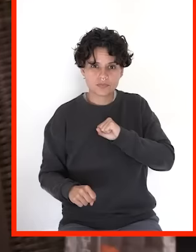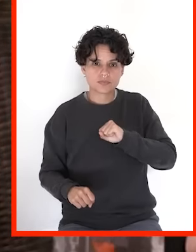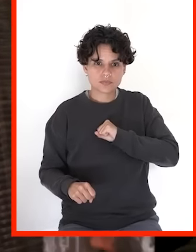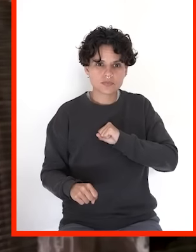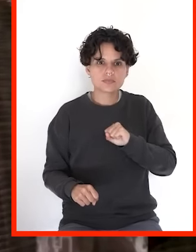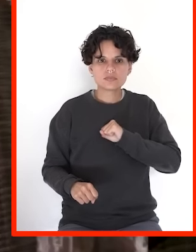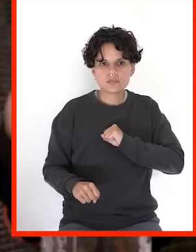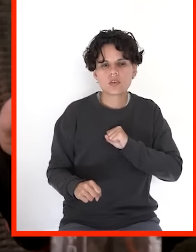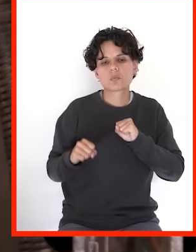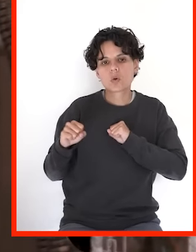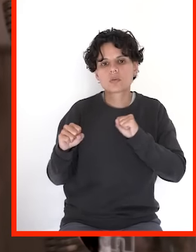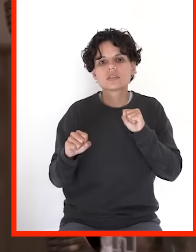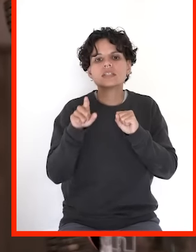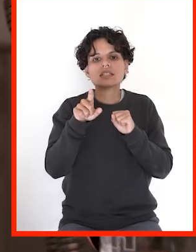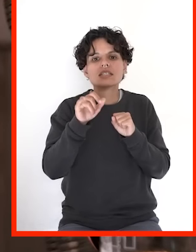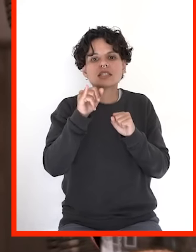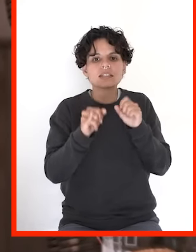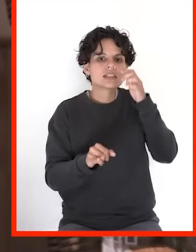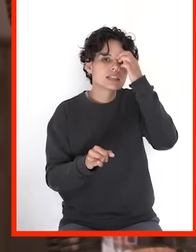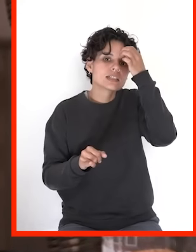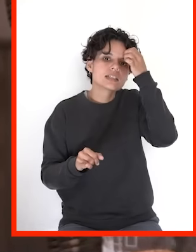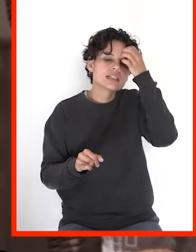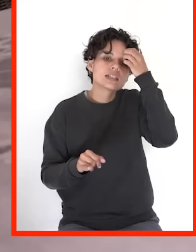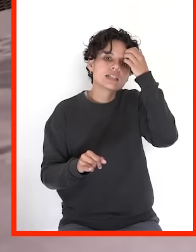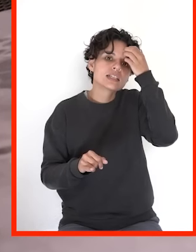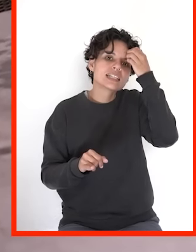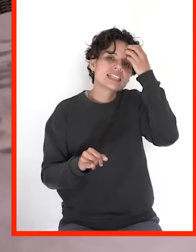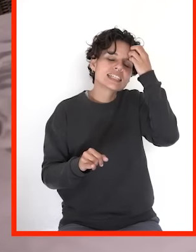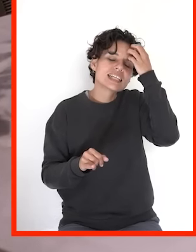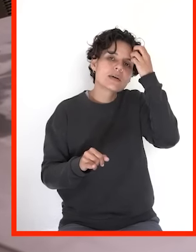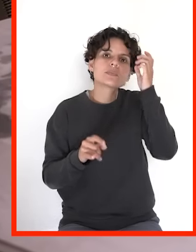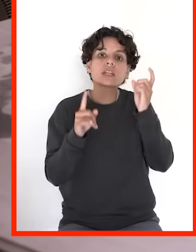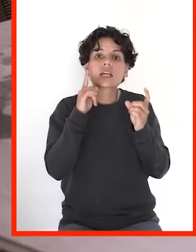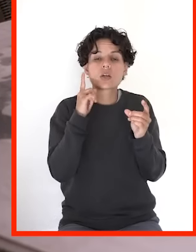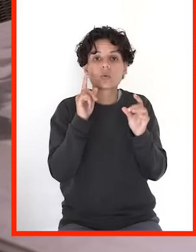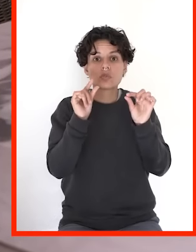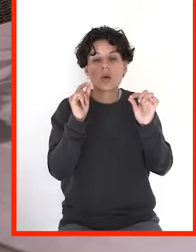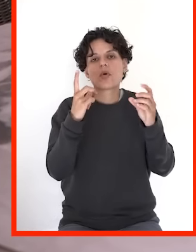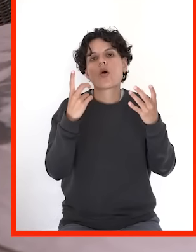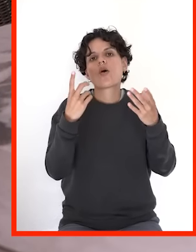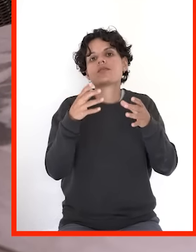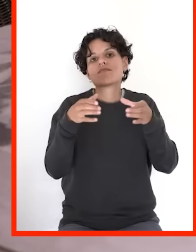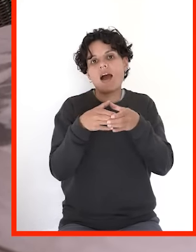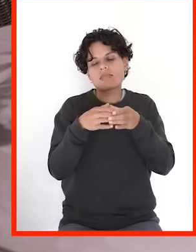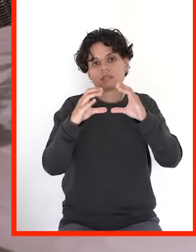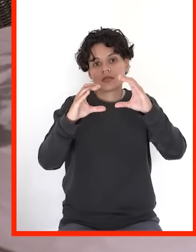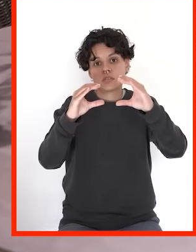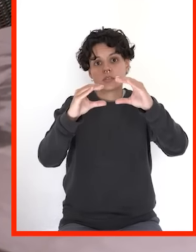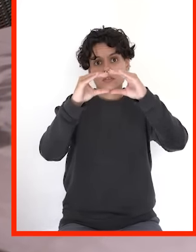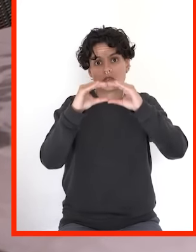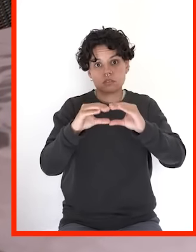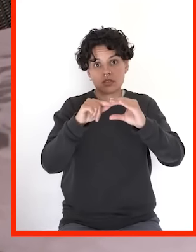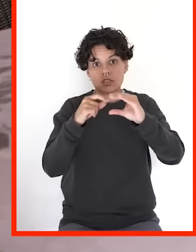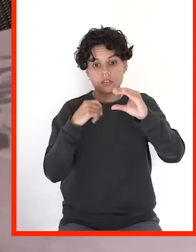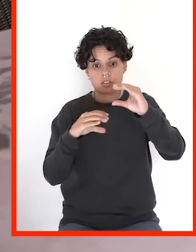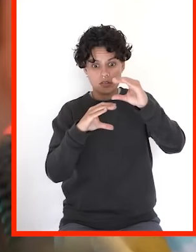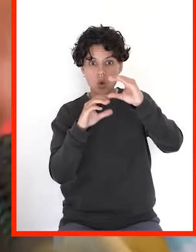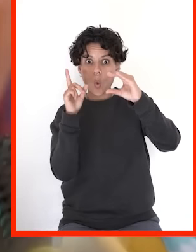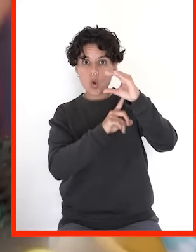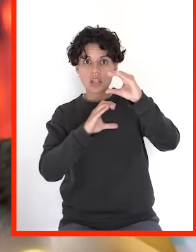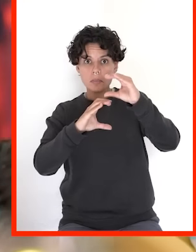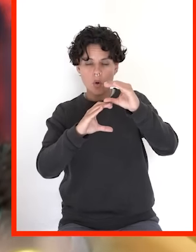tienen que los buenos antes tocar a volumen más bajo. Sí, pues. Y no con toda la, la ficha.